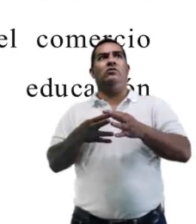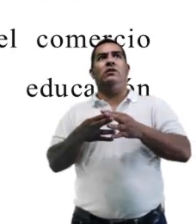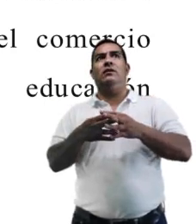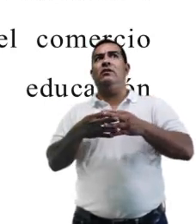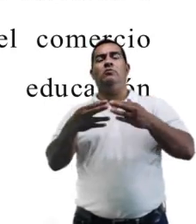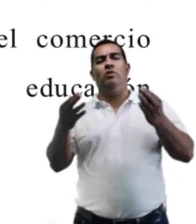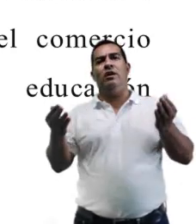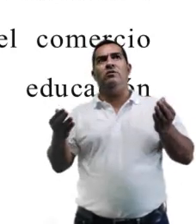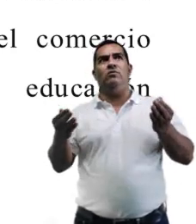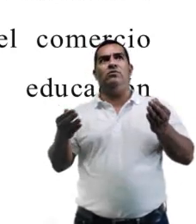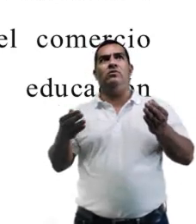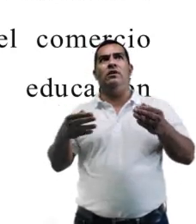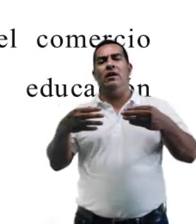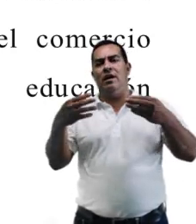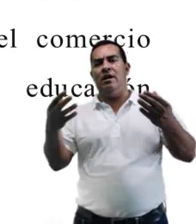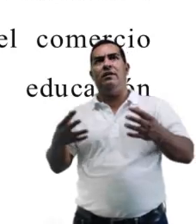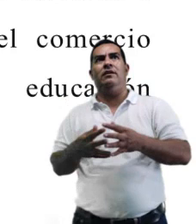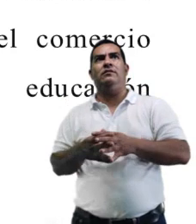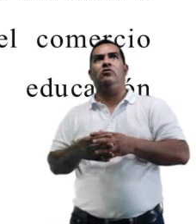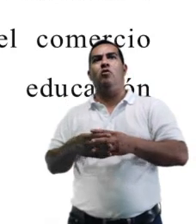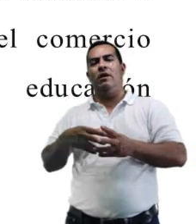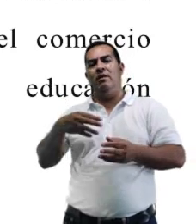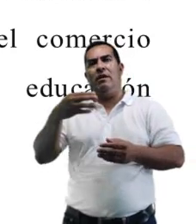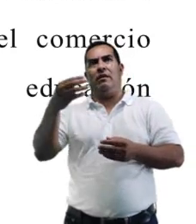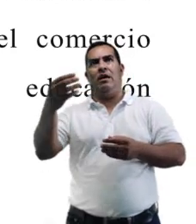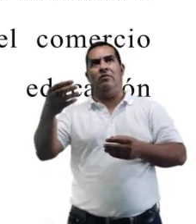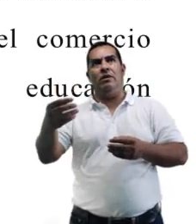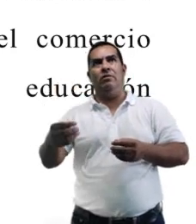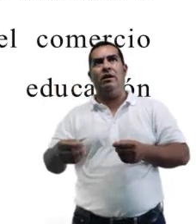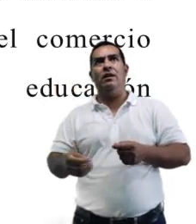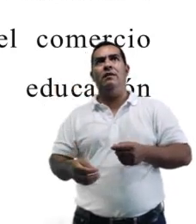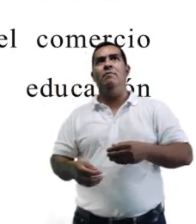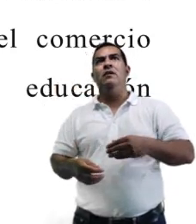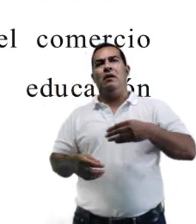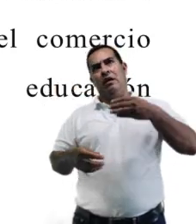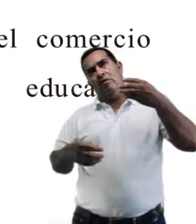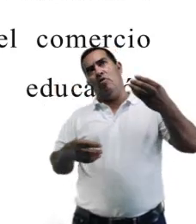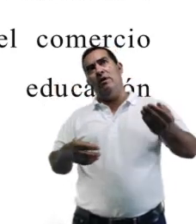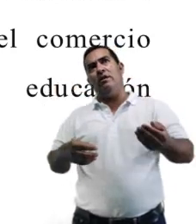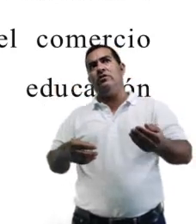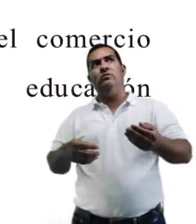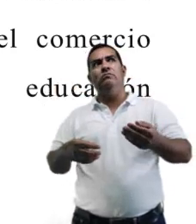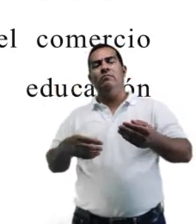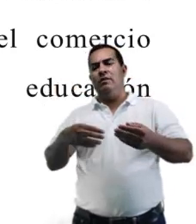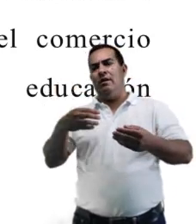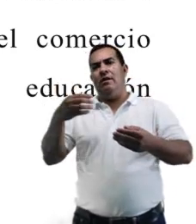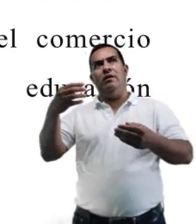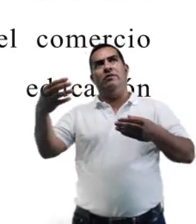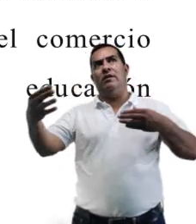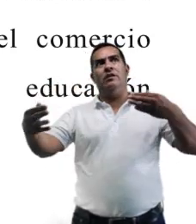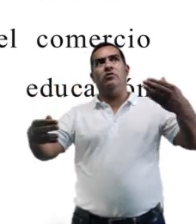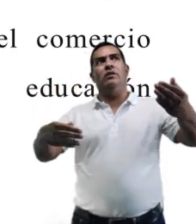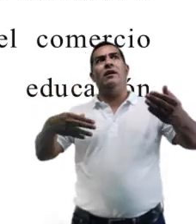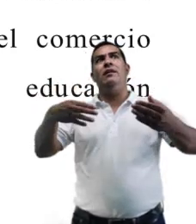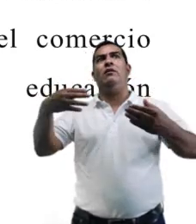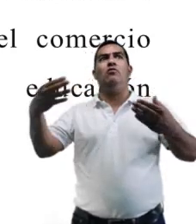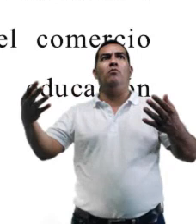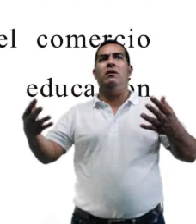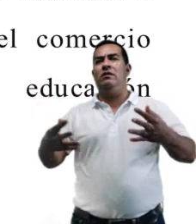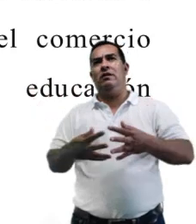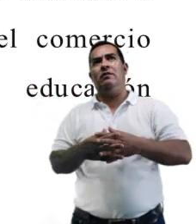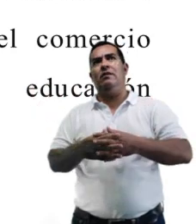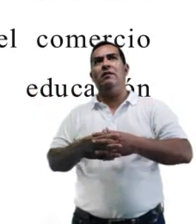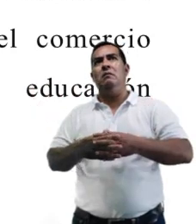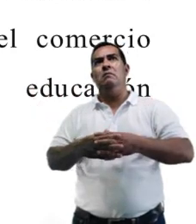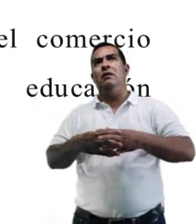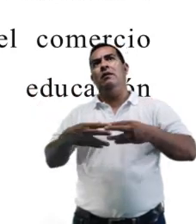a las sociedades por años en áreas como en el mercado laboral, el comercio internacional, la